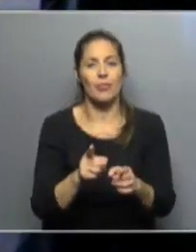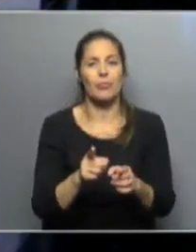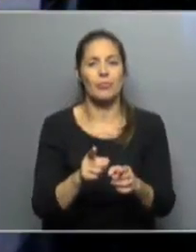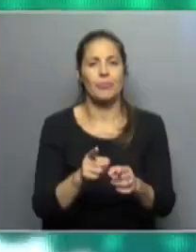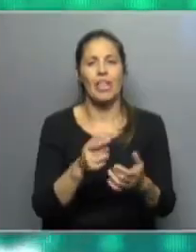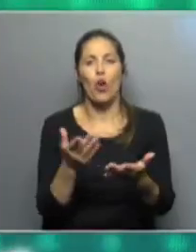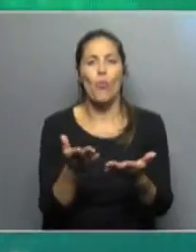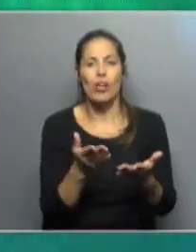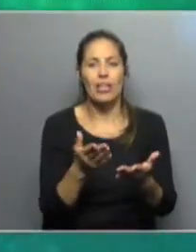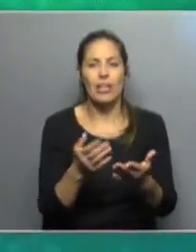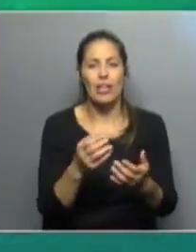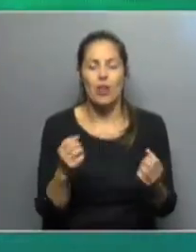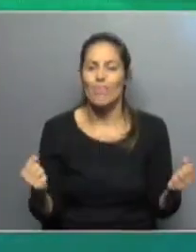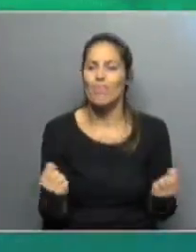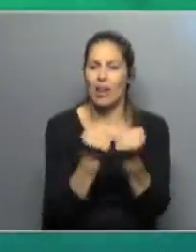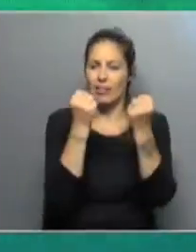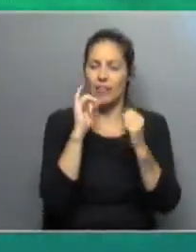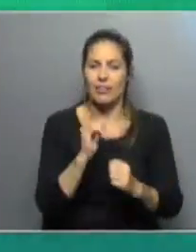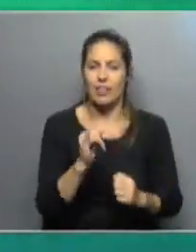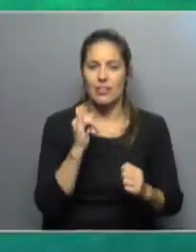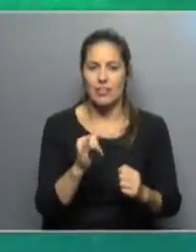es como que es muy impactante.